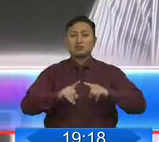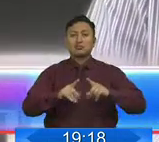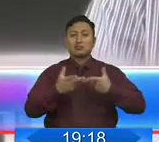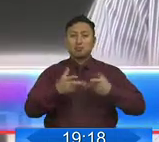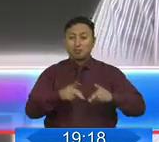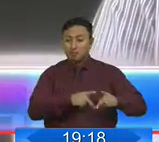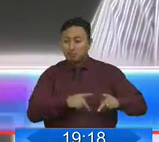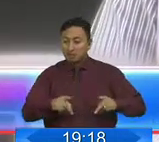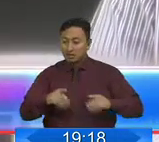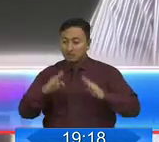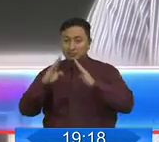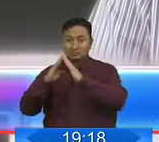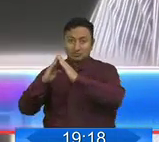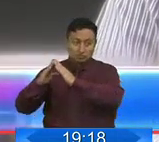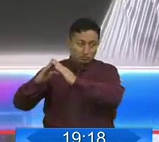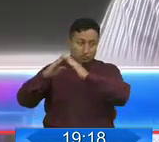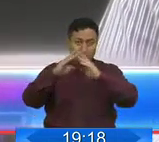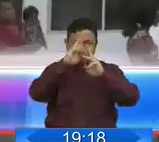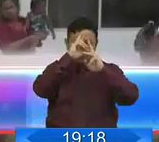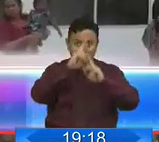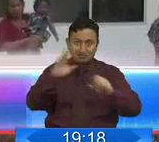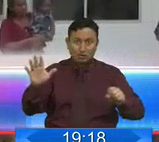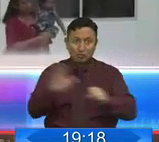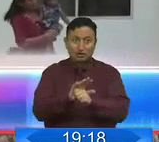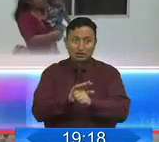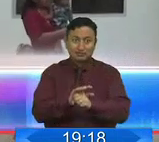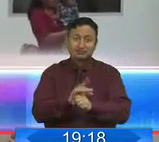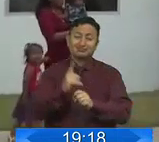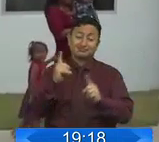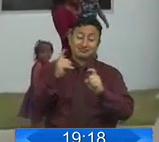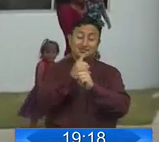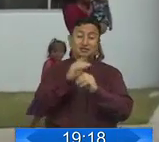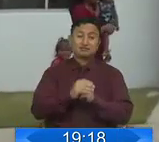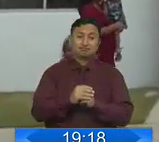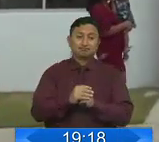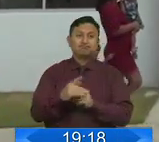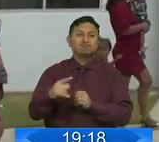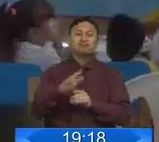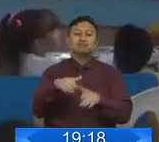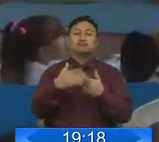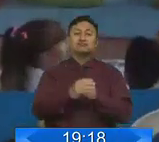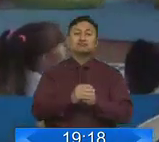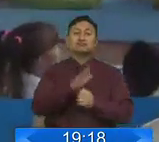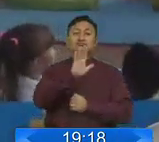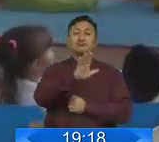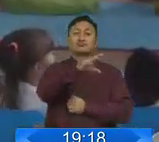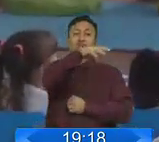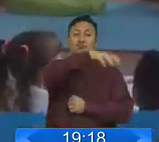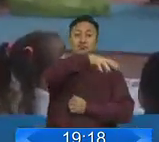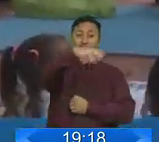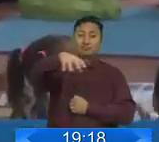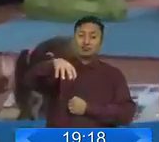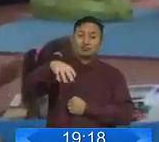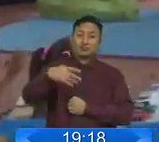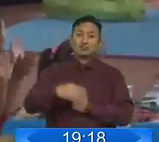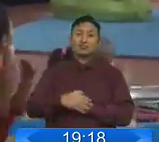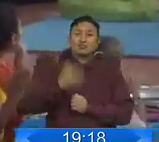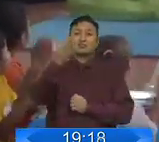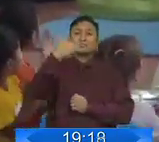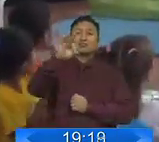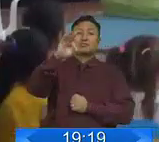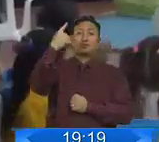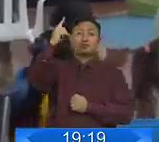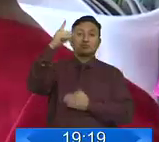habitacionales, dignos, integrales. Las soluciones habitacionales se construyeron en 5 urbanizaciones con una inversión de 19 millones